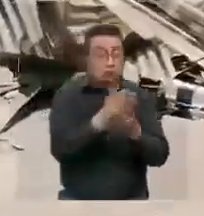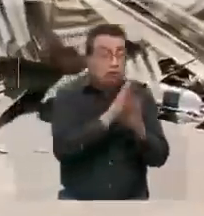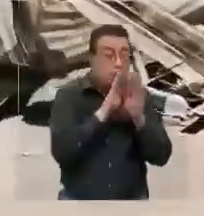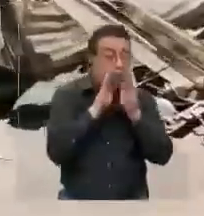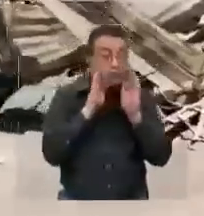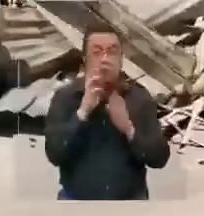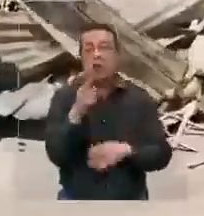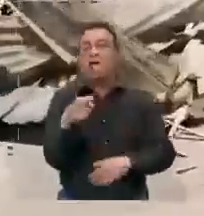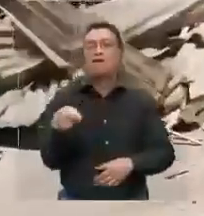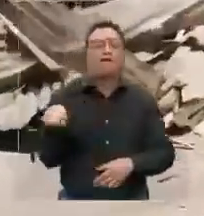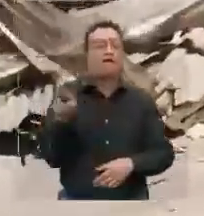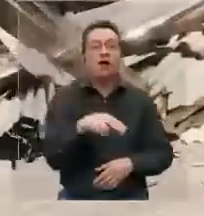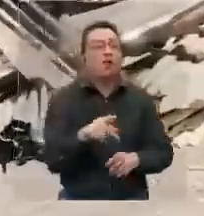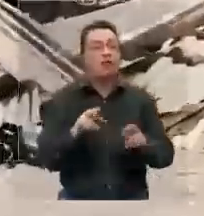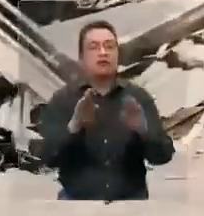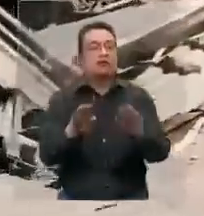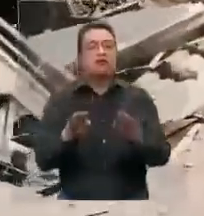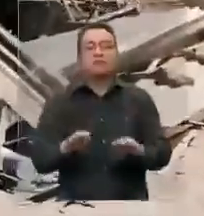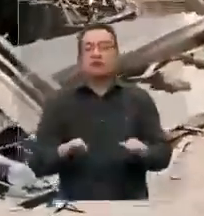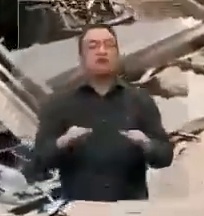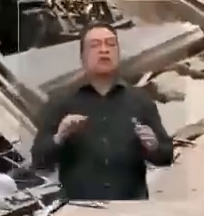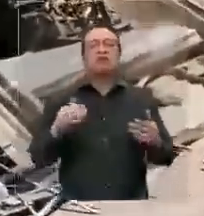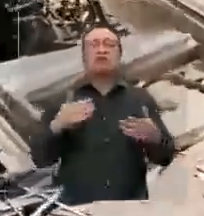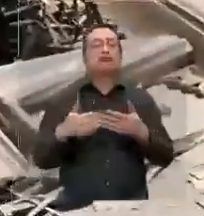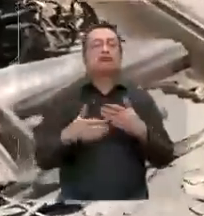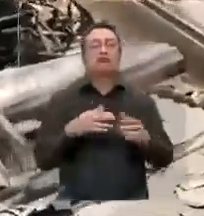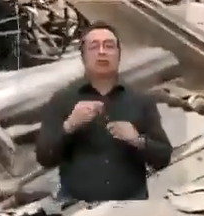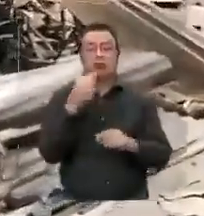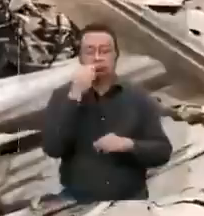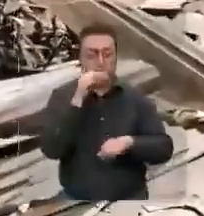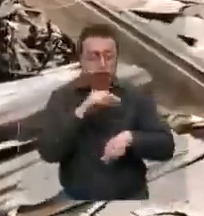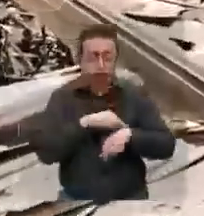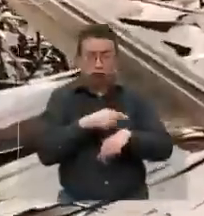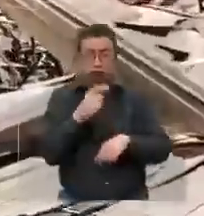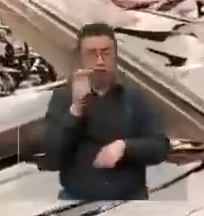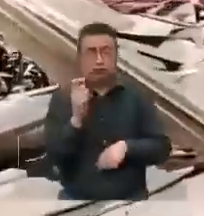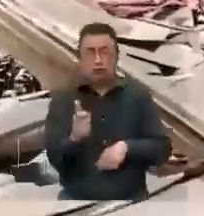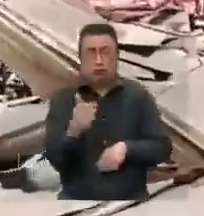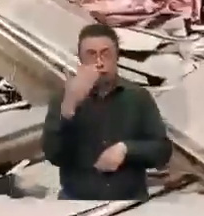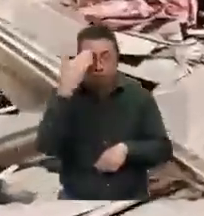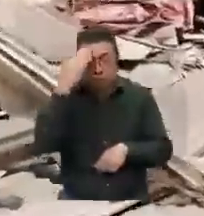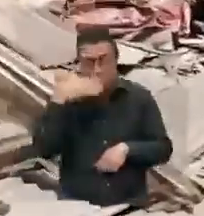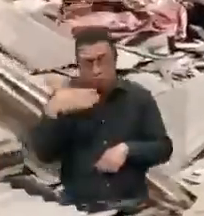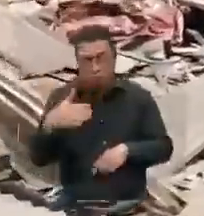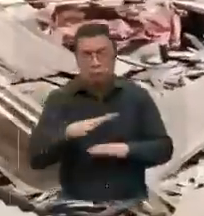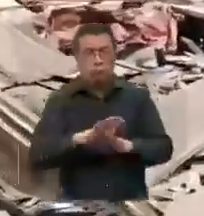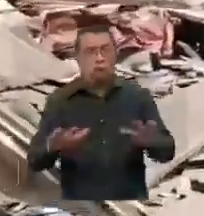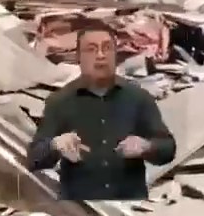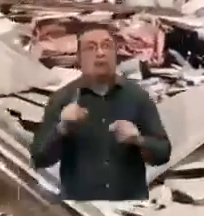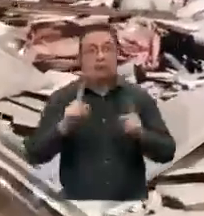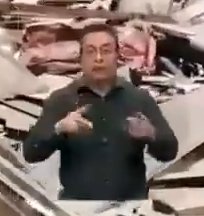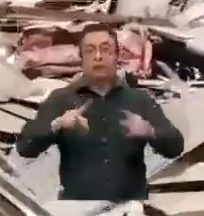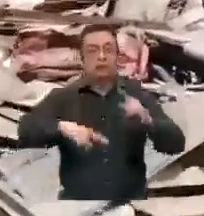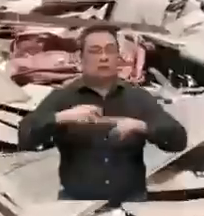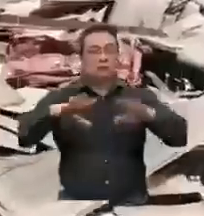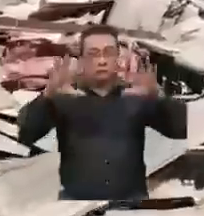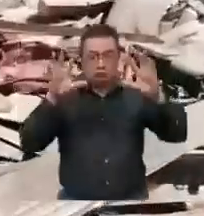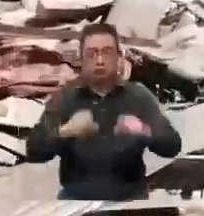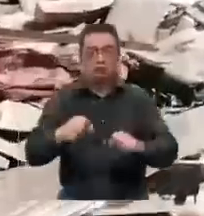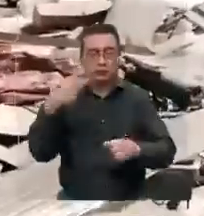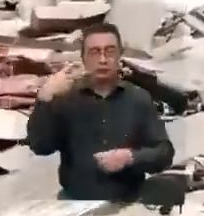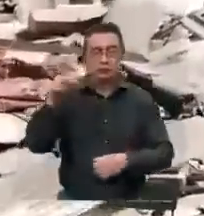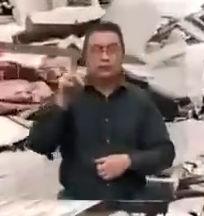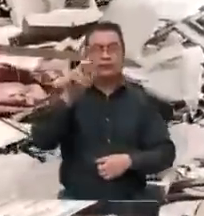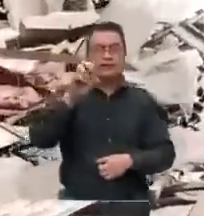situación vuelve a esta lamentable normalidad en cuestión de días. Donde un terreno que debemos recuperar plenamente, que le corresponde a